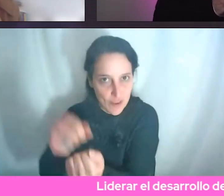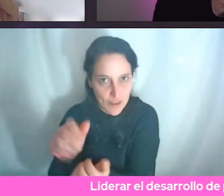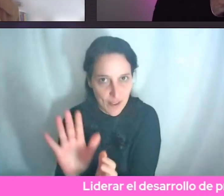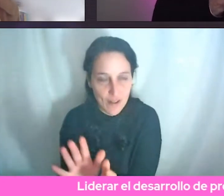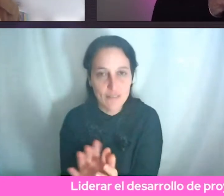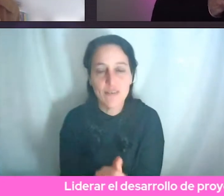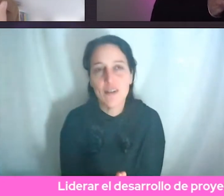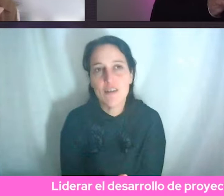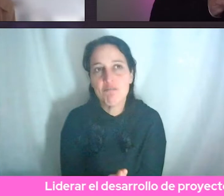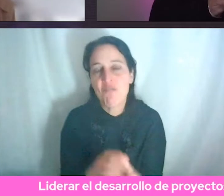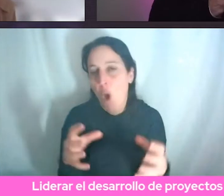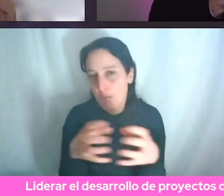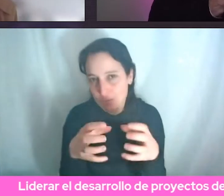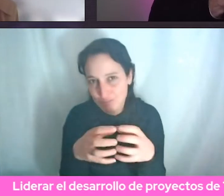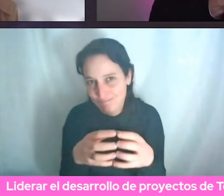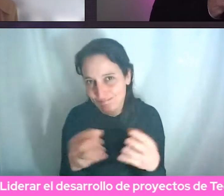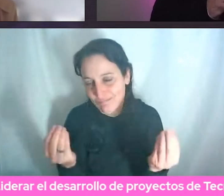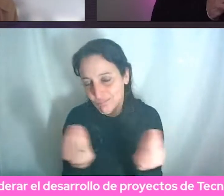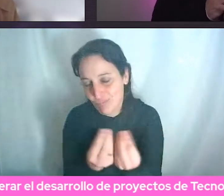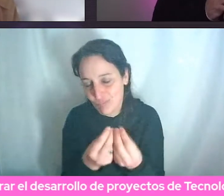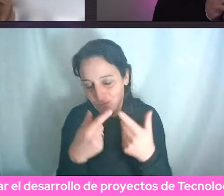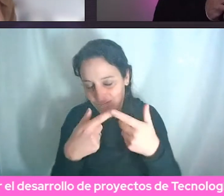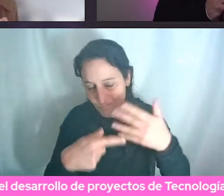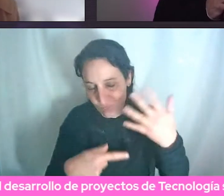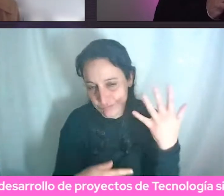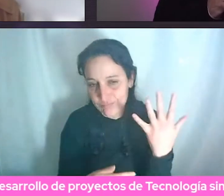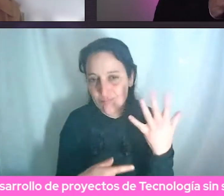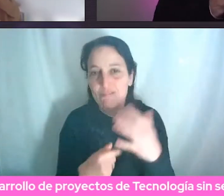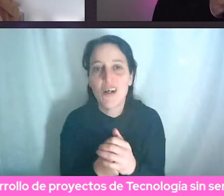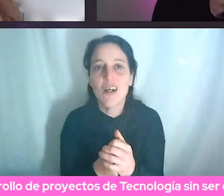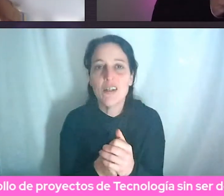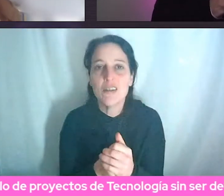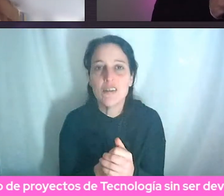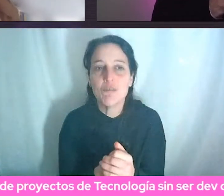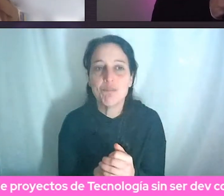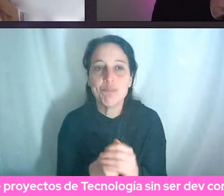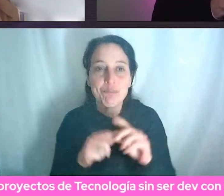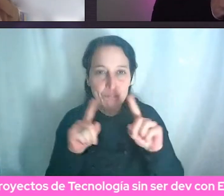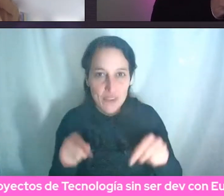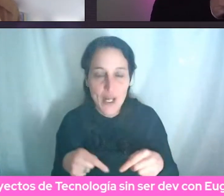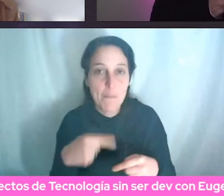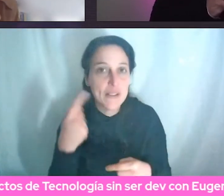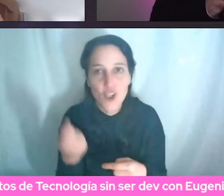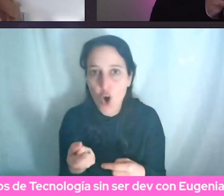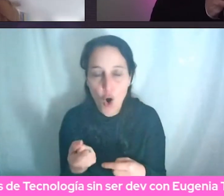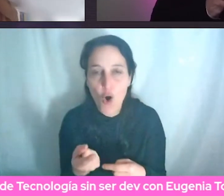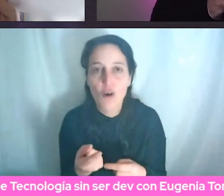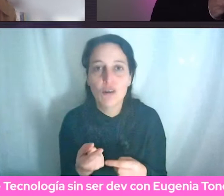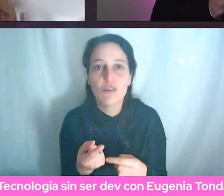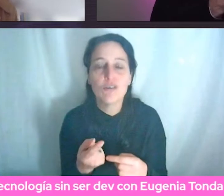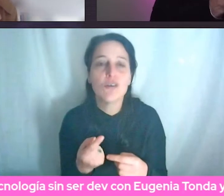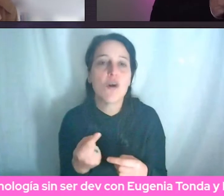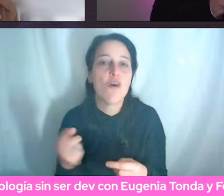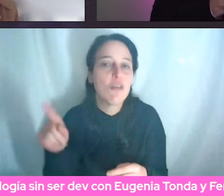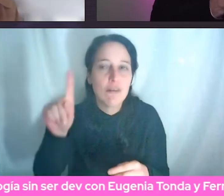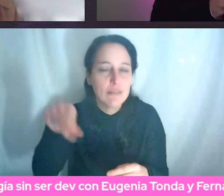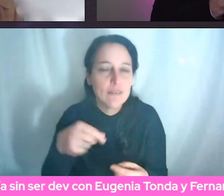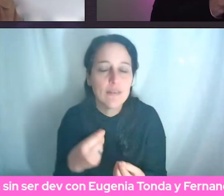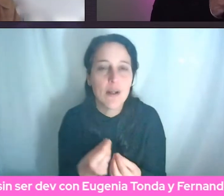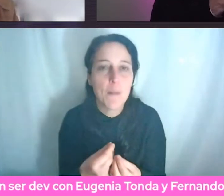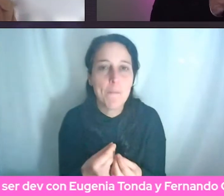Y, por supuesto, que hay expertos tech que vienen de la programación, que vienen de las ingenierías, pero